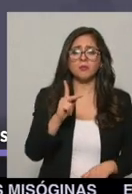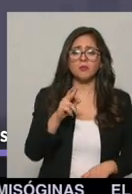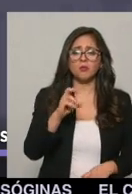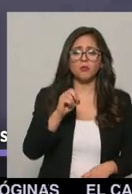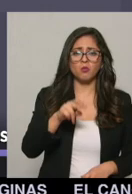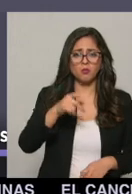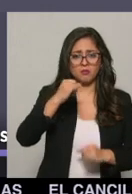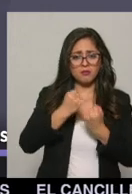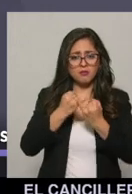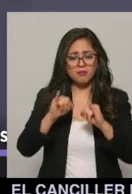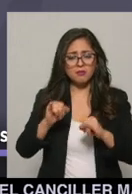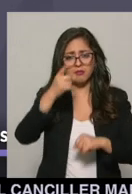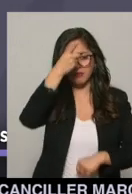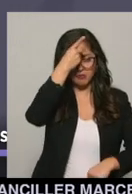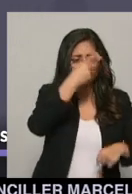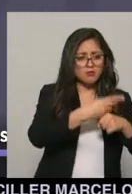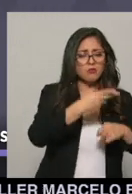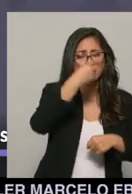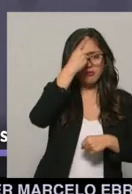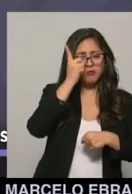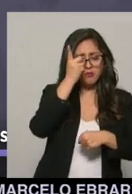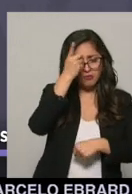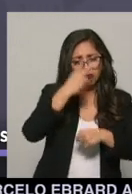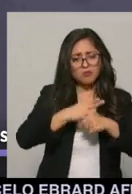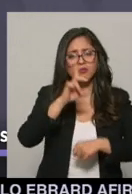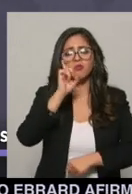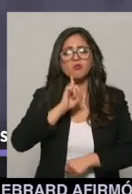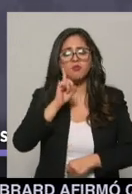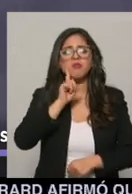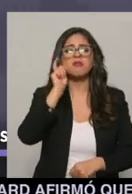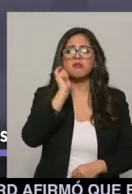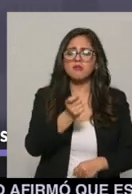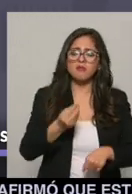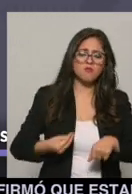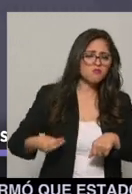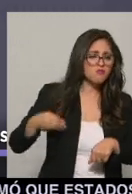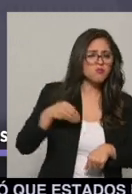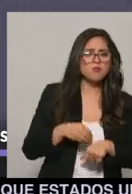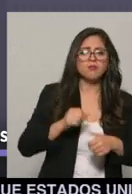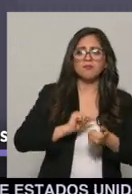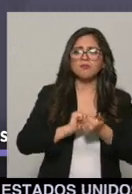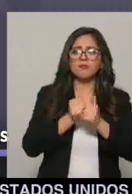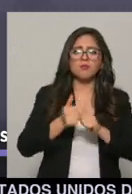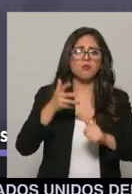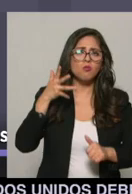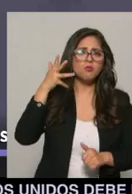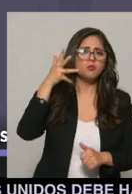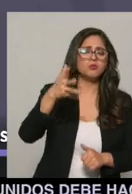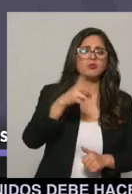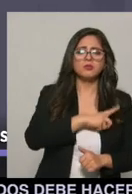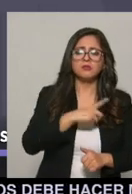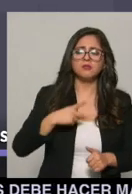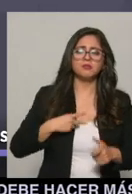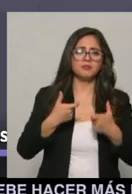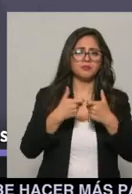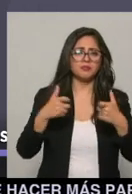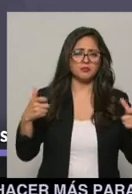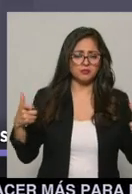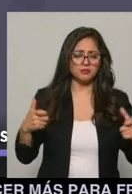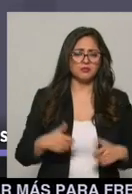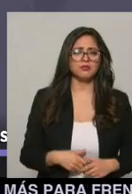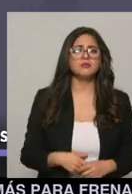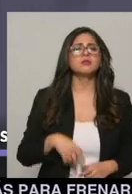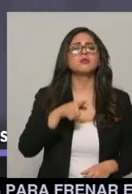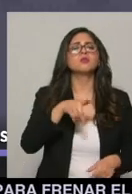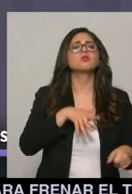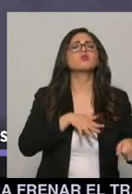productoras, directores, directoras independientes que están apostando a un nicho que debe crecer. Oye, ¿y cuáles son las que más te llamaron la